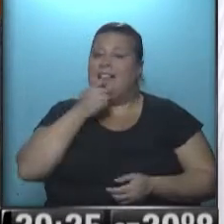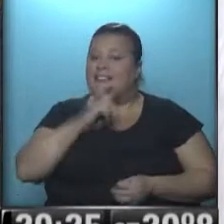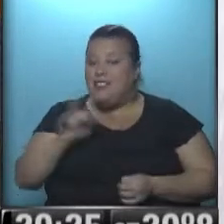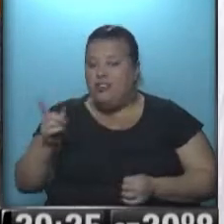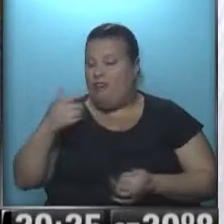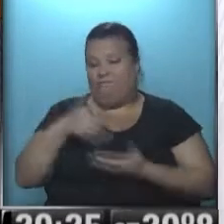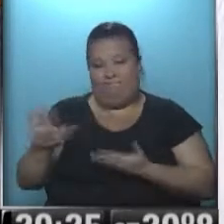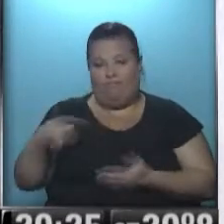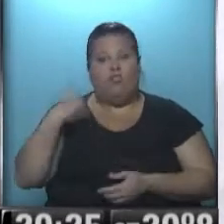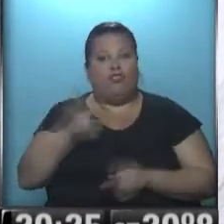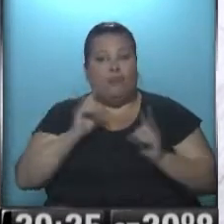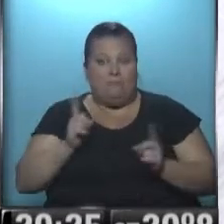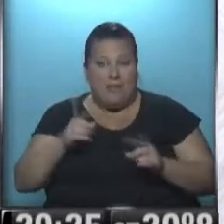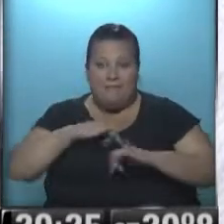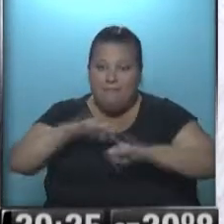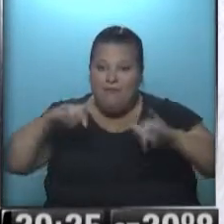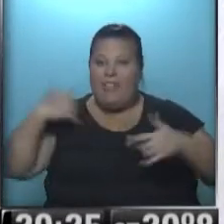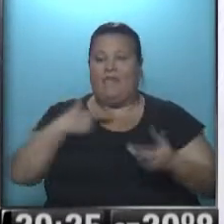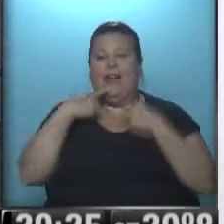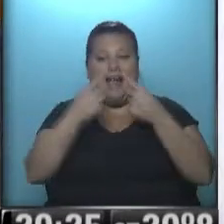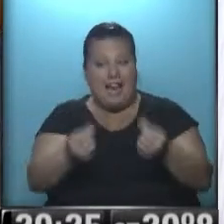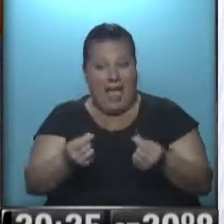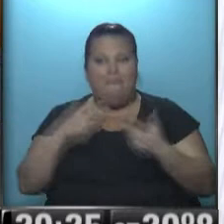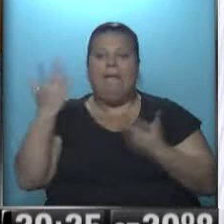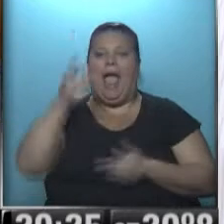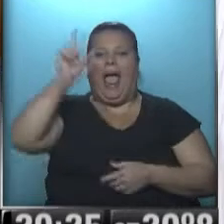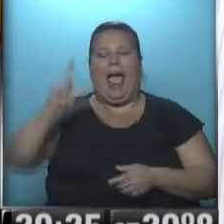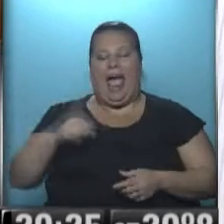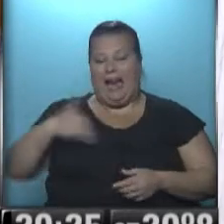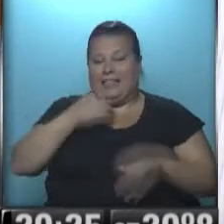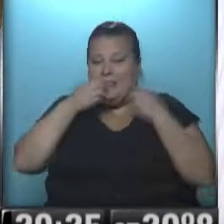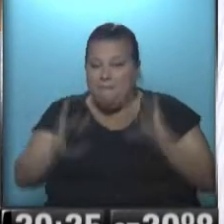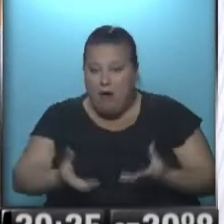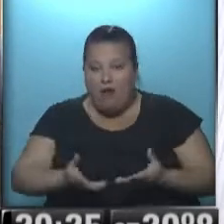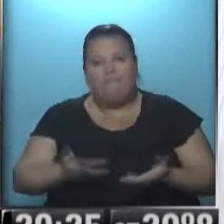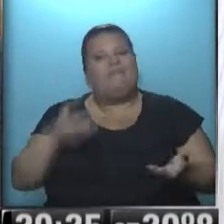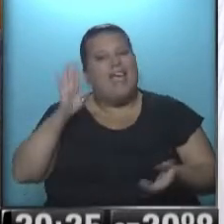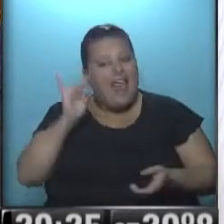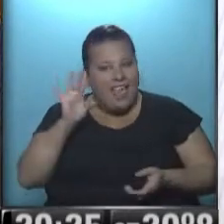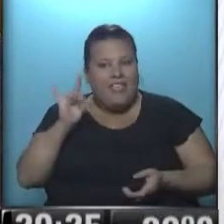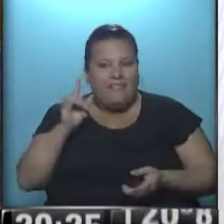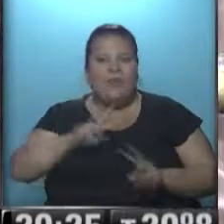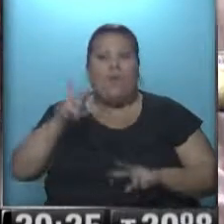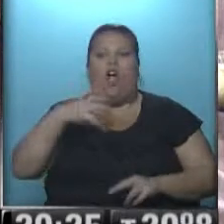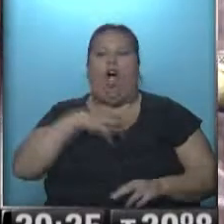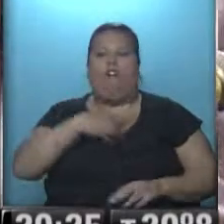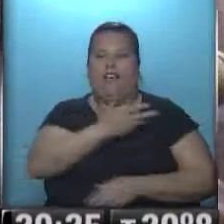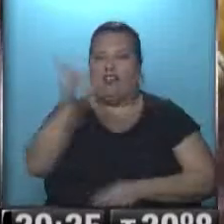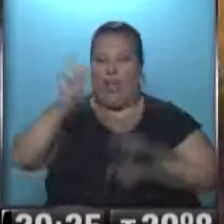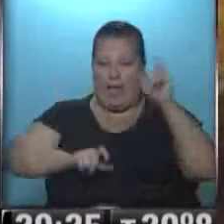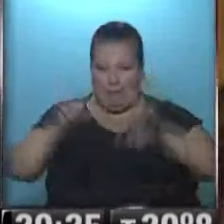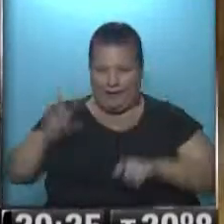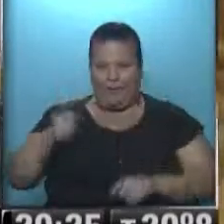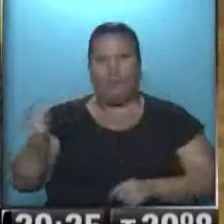irradiamos nosotros mismos, somos los que declamamos esto para que el país ande mejor, y bueno, va a ser muy difícil generar esa confianza en la sociedad. Mientras